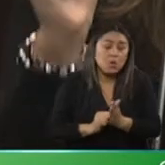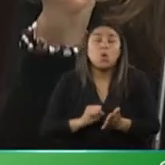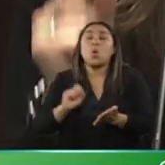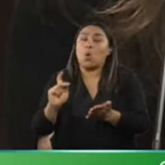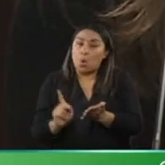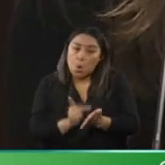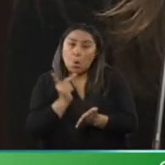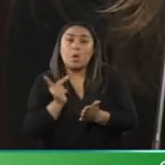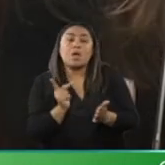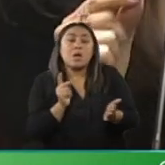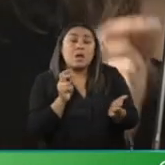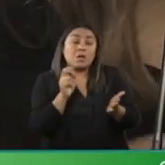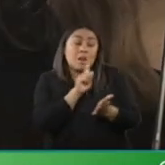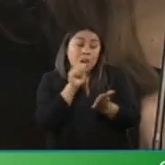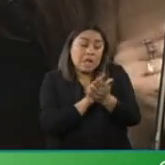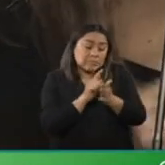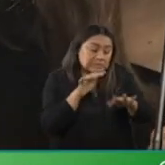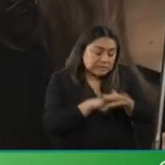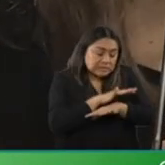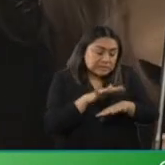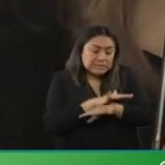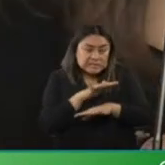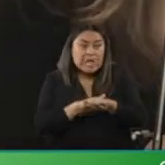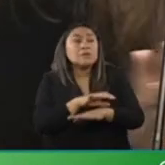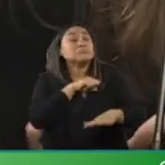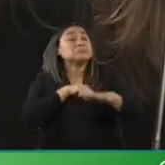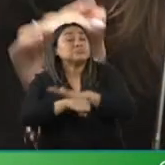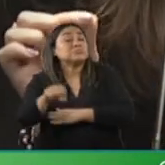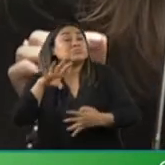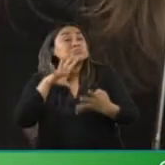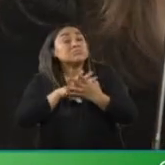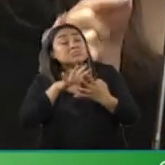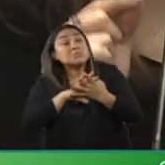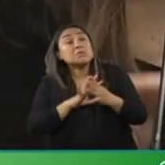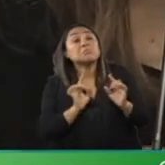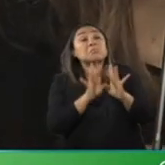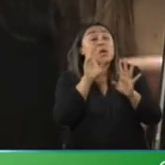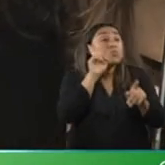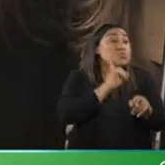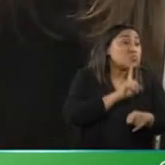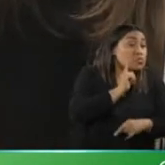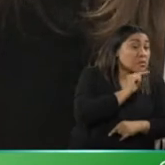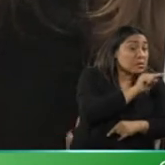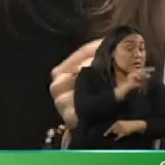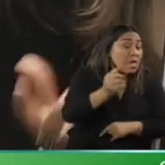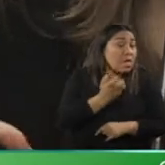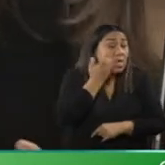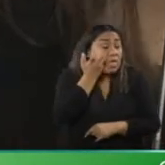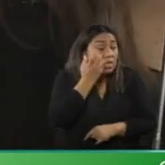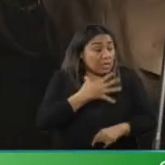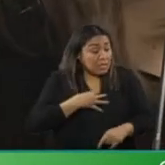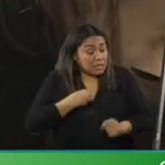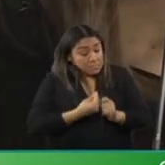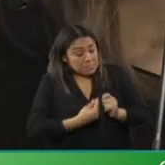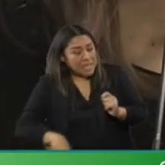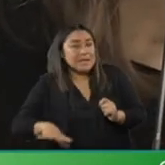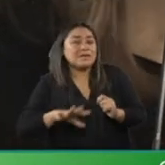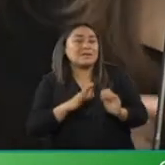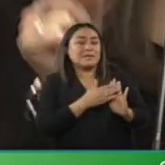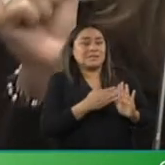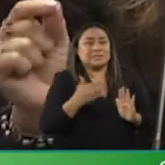modificar la ley para meter a la cárcel a cualquier mujer que interrumpa su embarazo después de las se